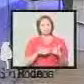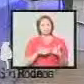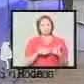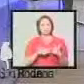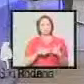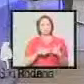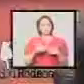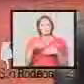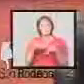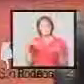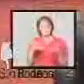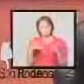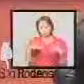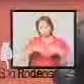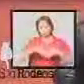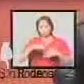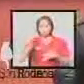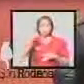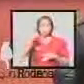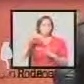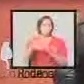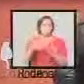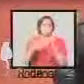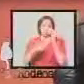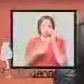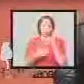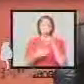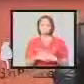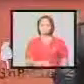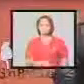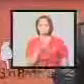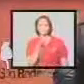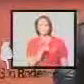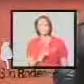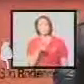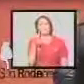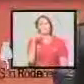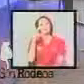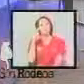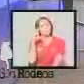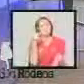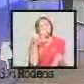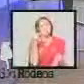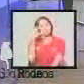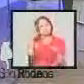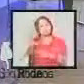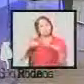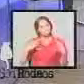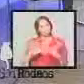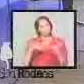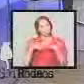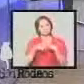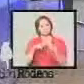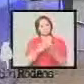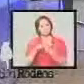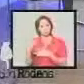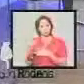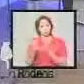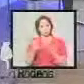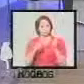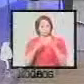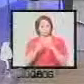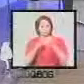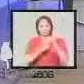micro y pequeña empresa alrededor de 8 mil. Sí, porque dice que más de 3.500 familias obtuvieron crédito para compra, remodelación